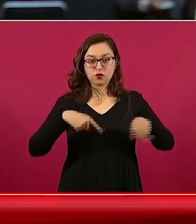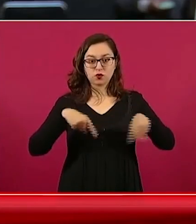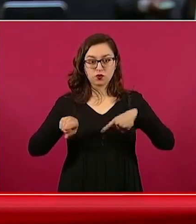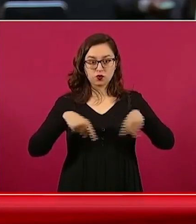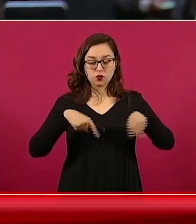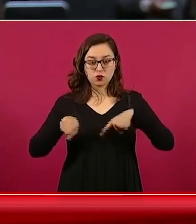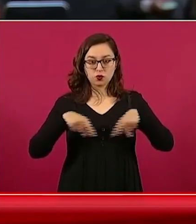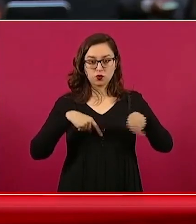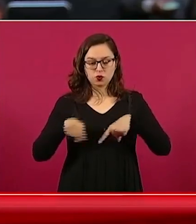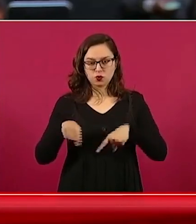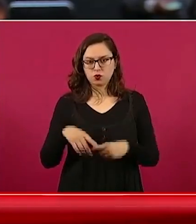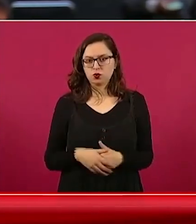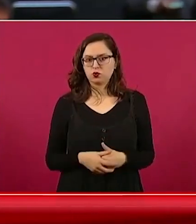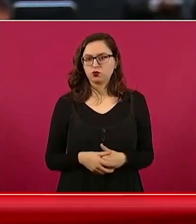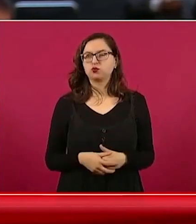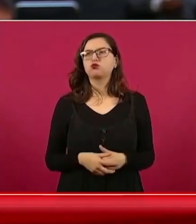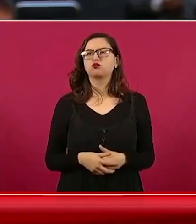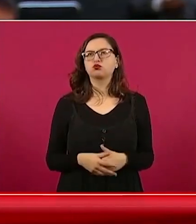aquí